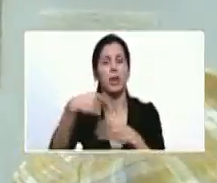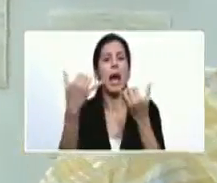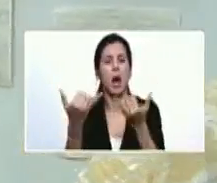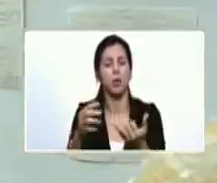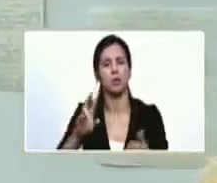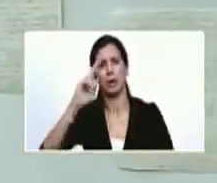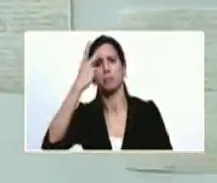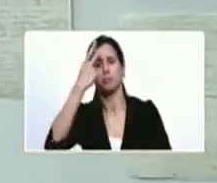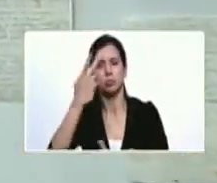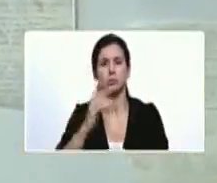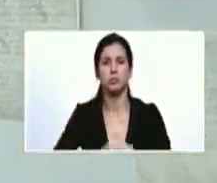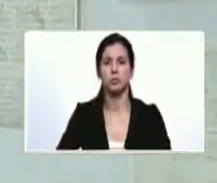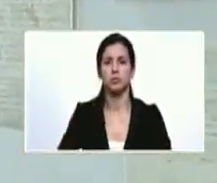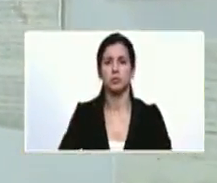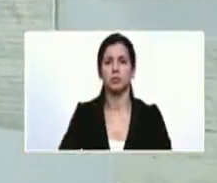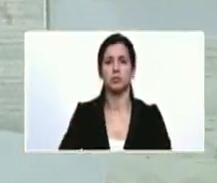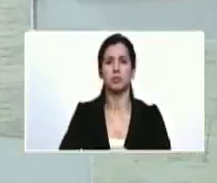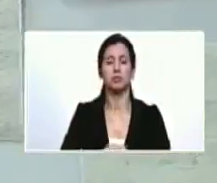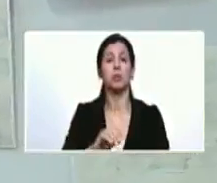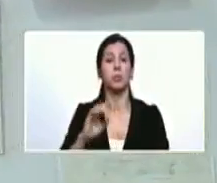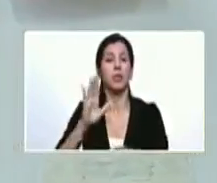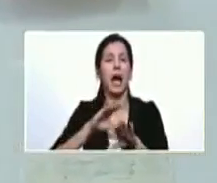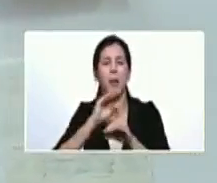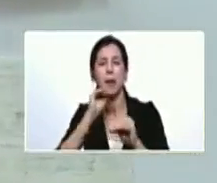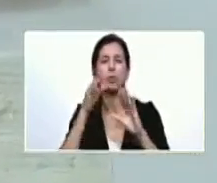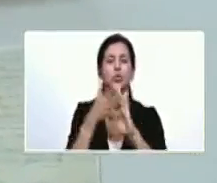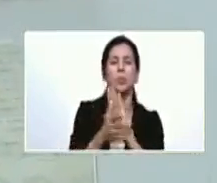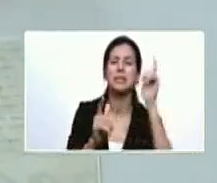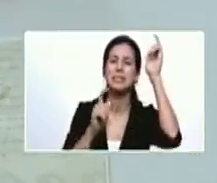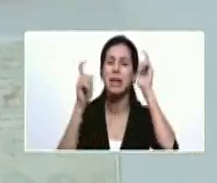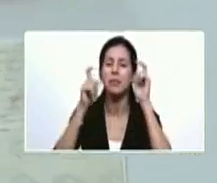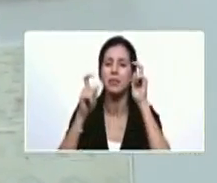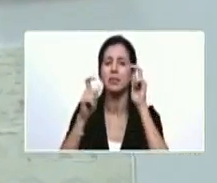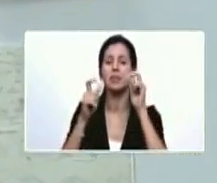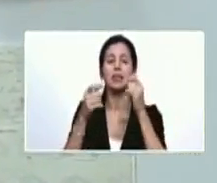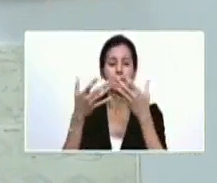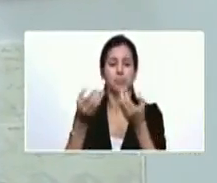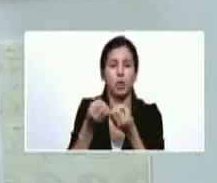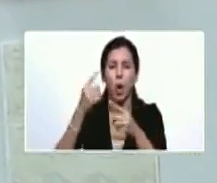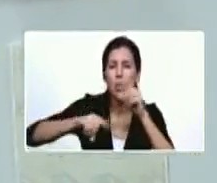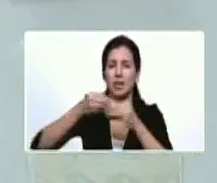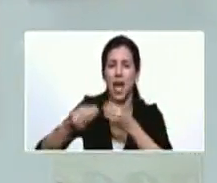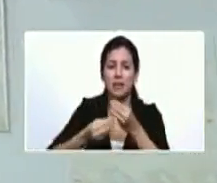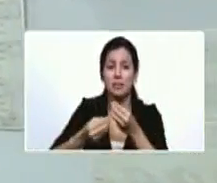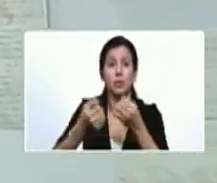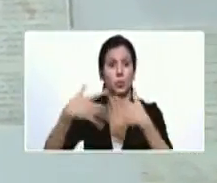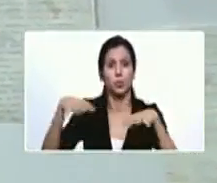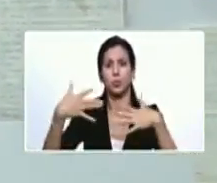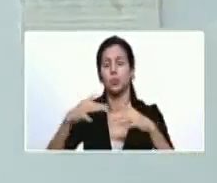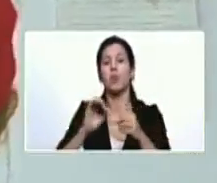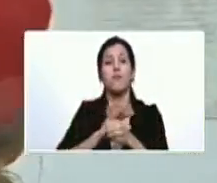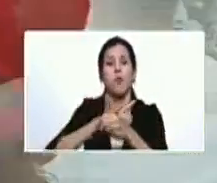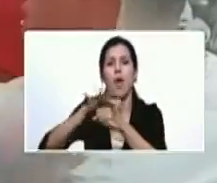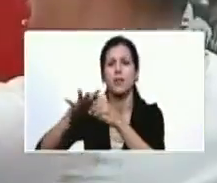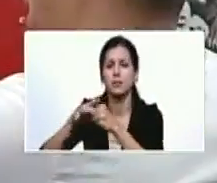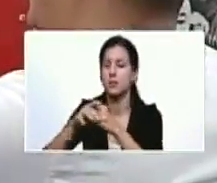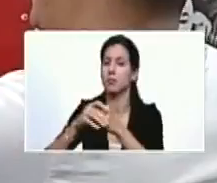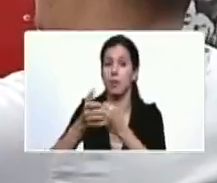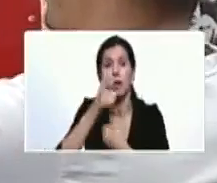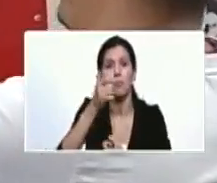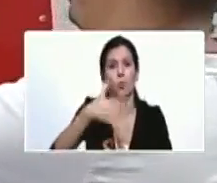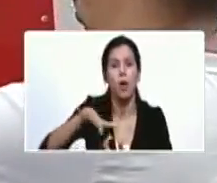de referirnos a su origen, a su extensión y al beneficio que hoy le han ofrecido al